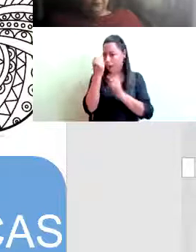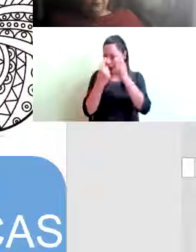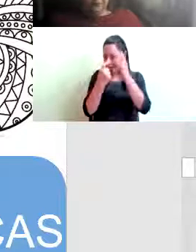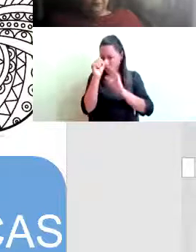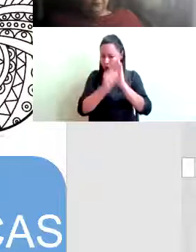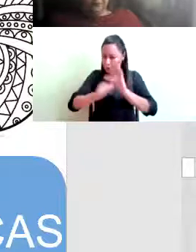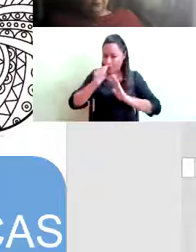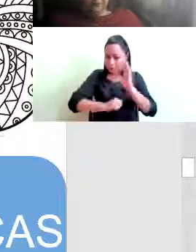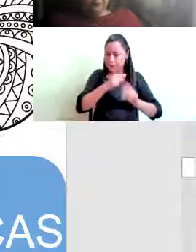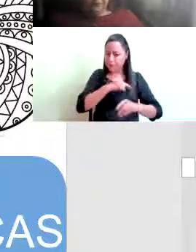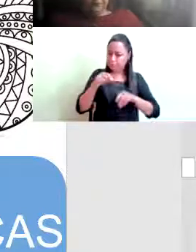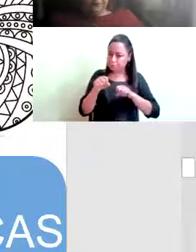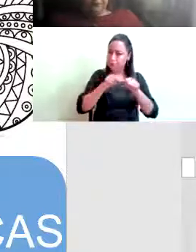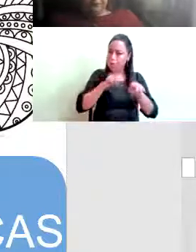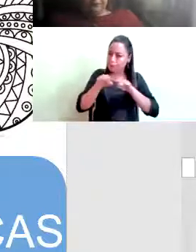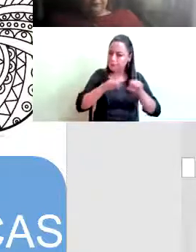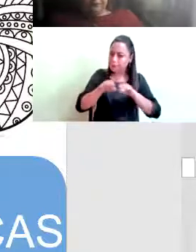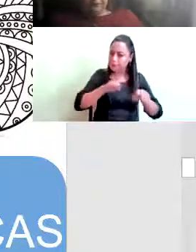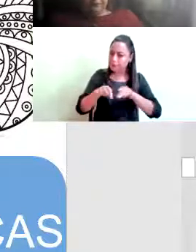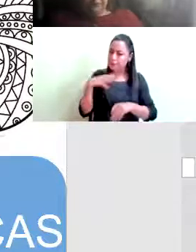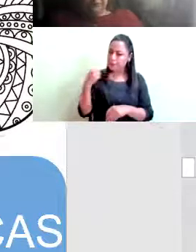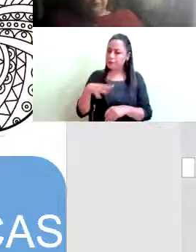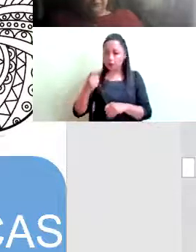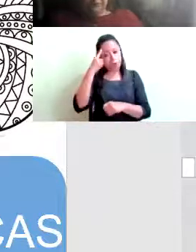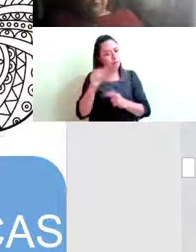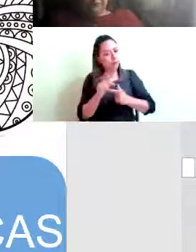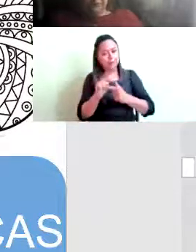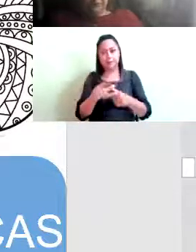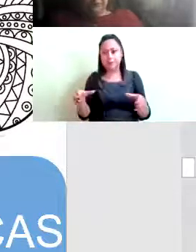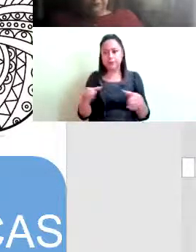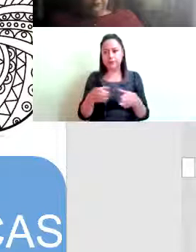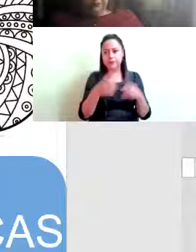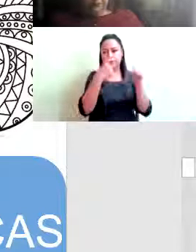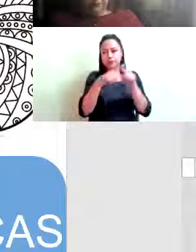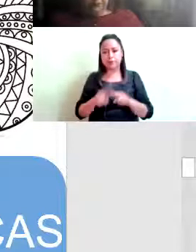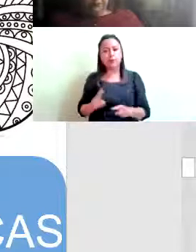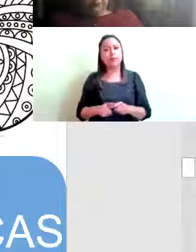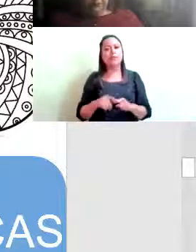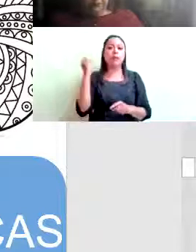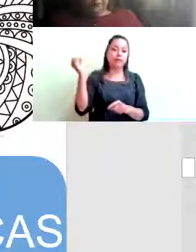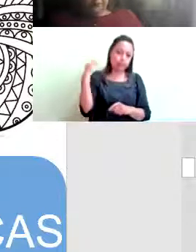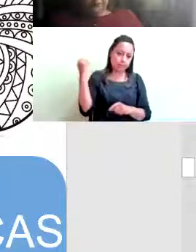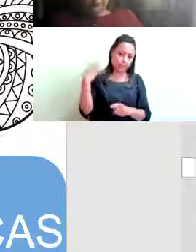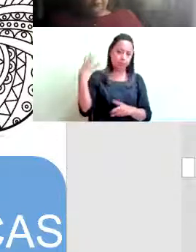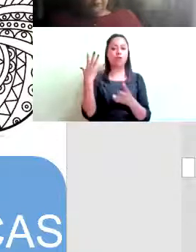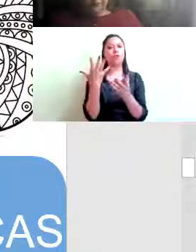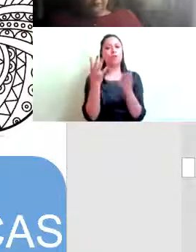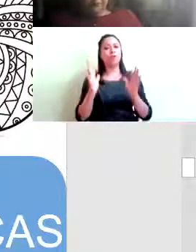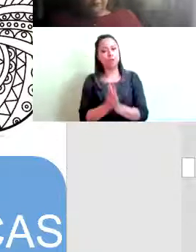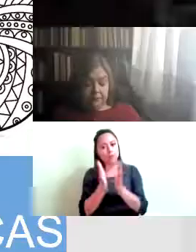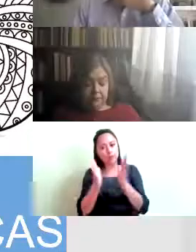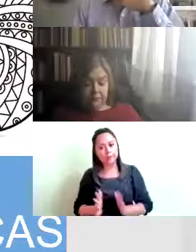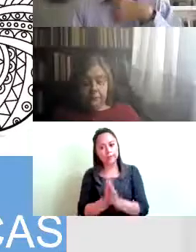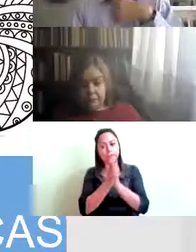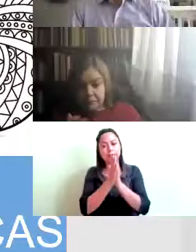estado trabajando para darle un seguimiento colectivo en los diferentes foros y cuerpos de participación que